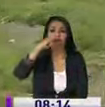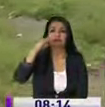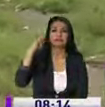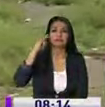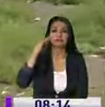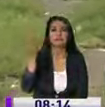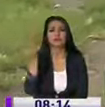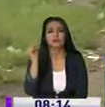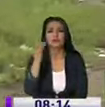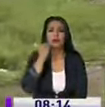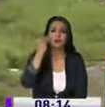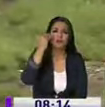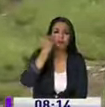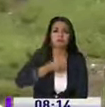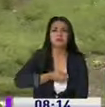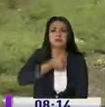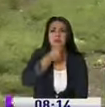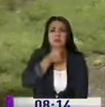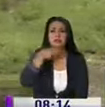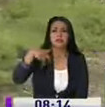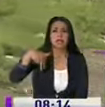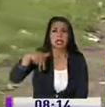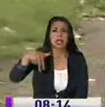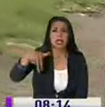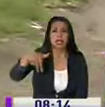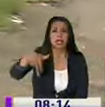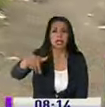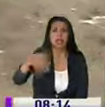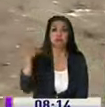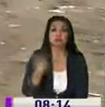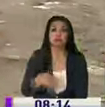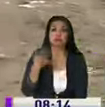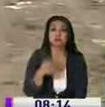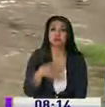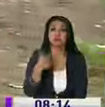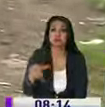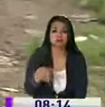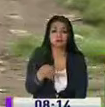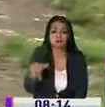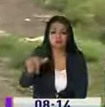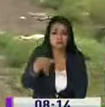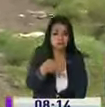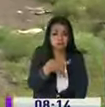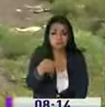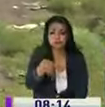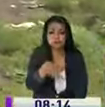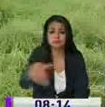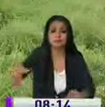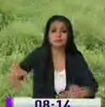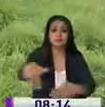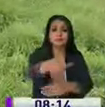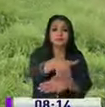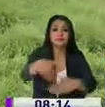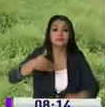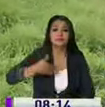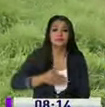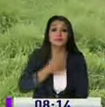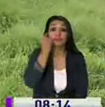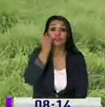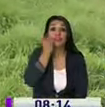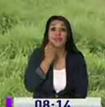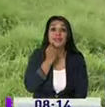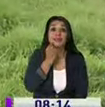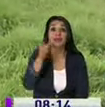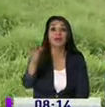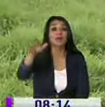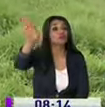jóvenes, adultos y adultos mayores, quienes haciendo prácticamente maromas, intentan llegar hasta la avenida Simón Bolívar, donde